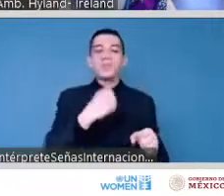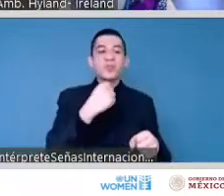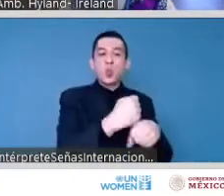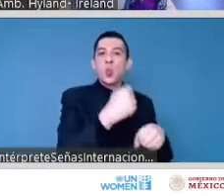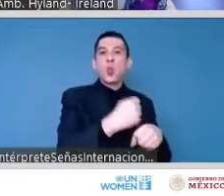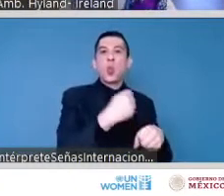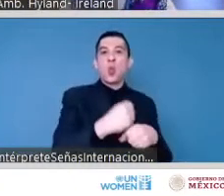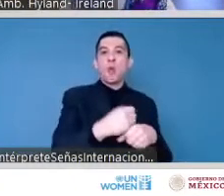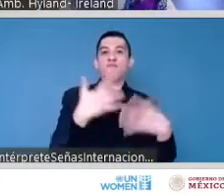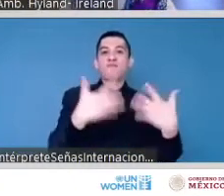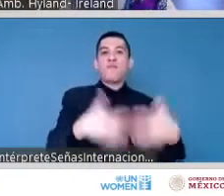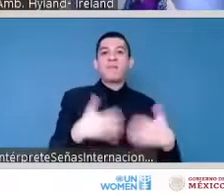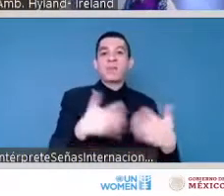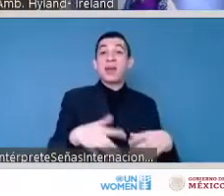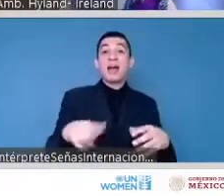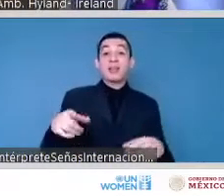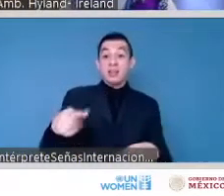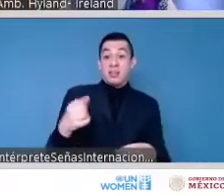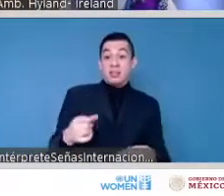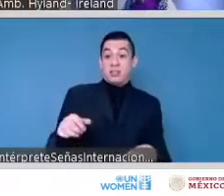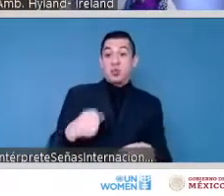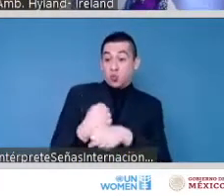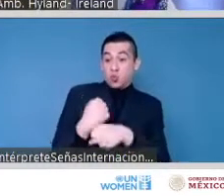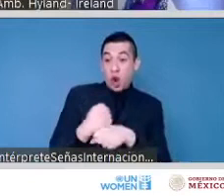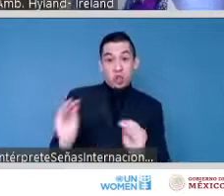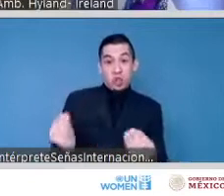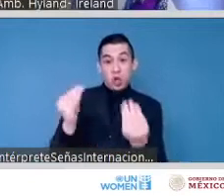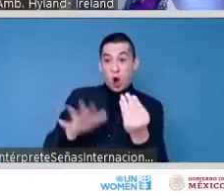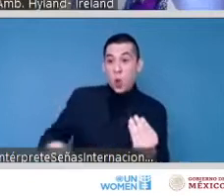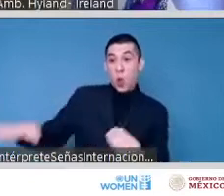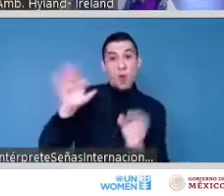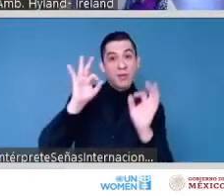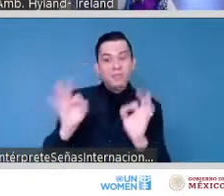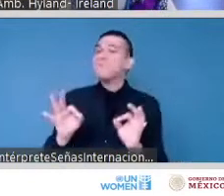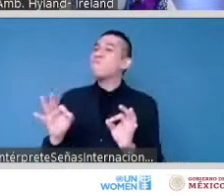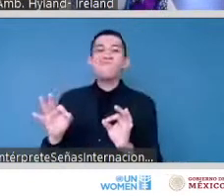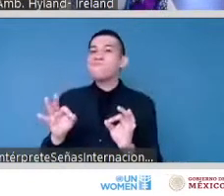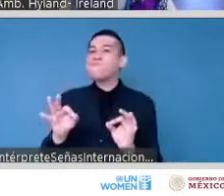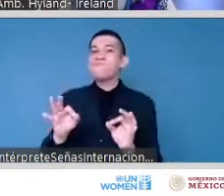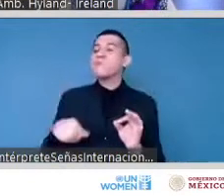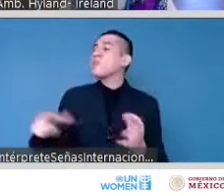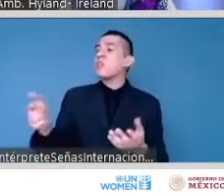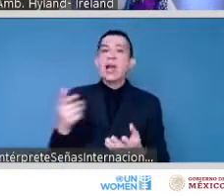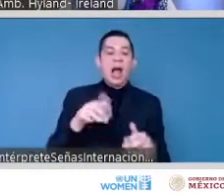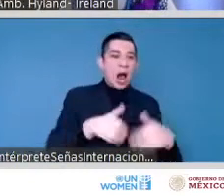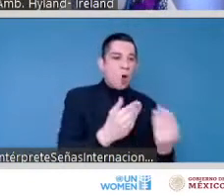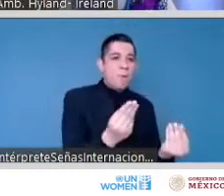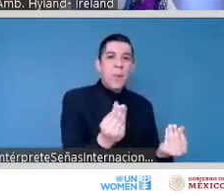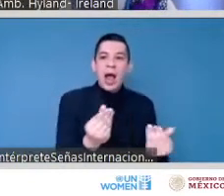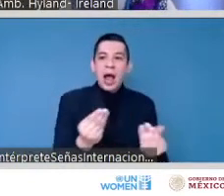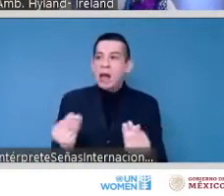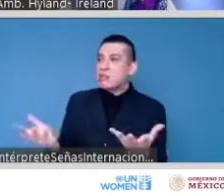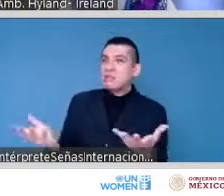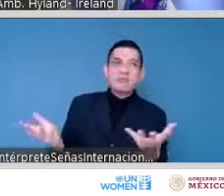trabajo digno en el territorio y debieron desplazarse a estos lugares a buscar una fuente de ingreso económico, pero que